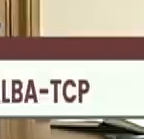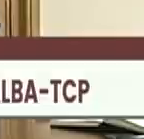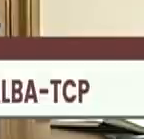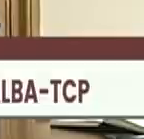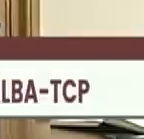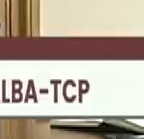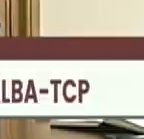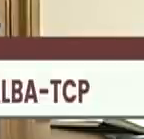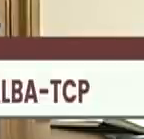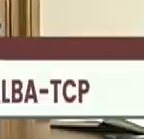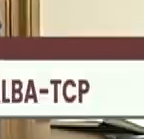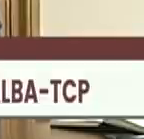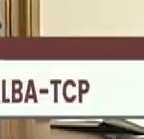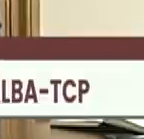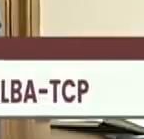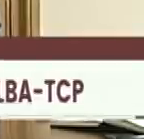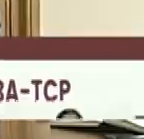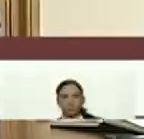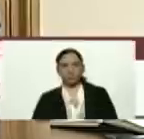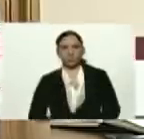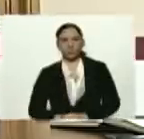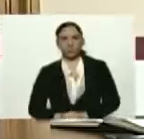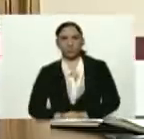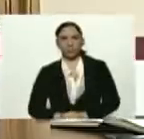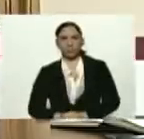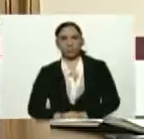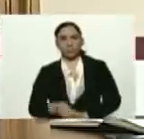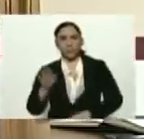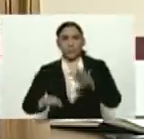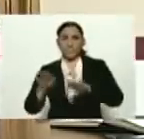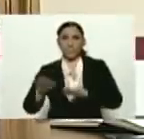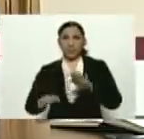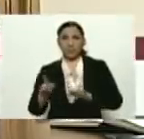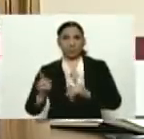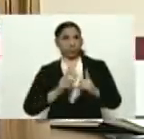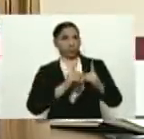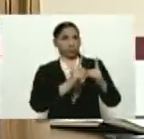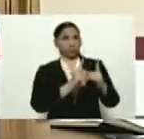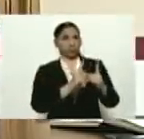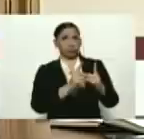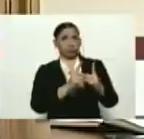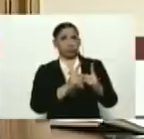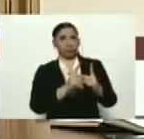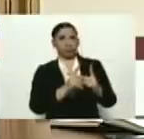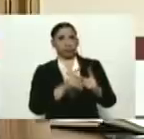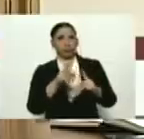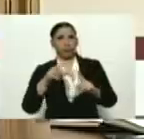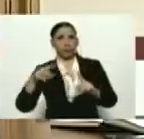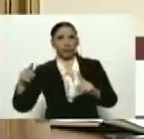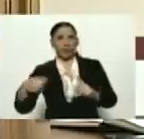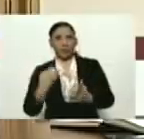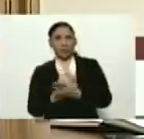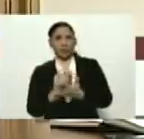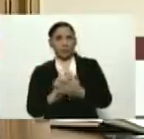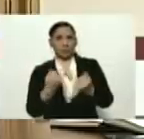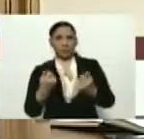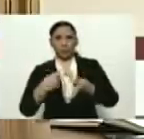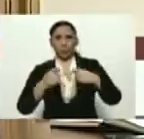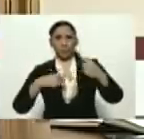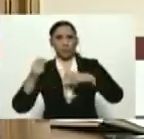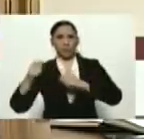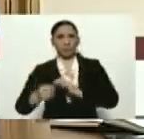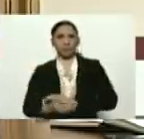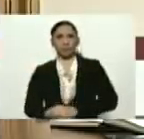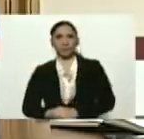se puede, lo hemos demostrado. Y a pesar de la persecución energética, financiera,